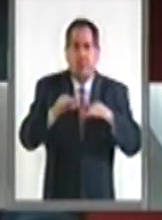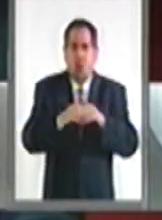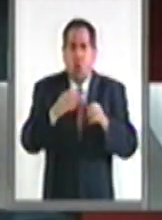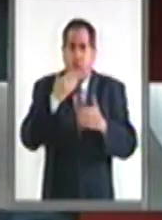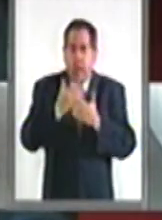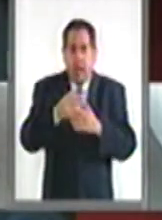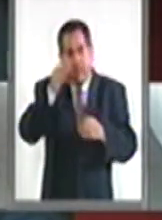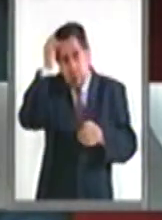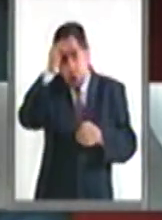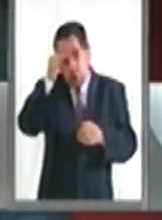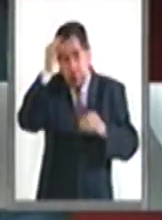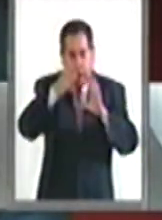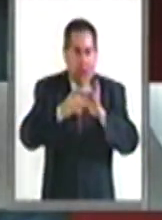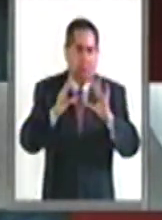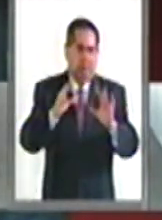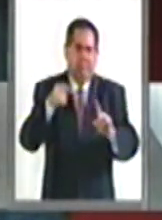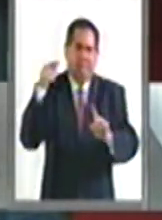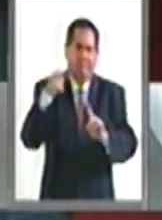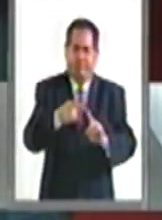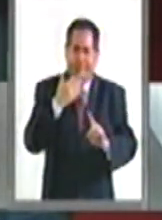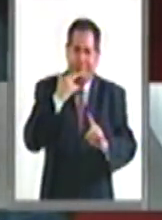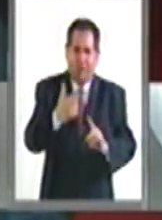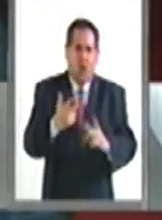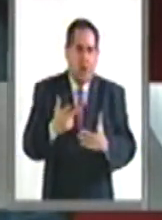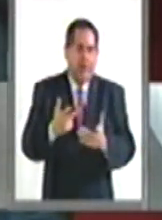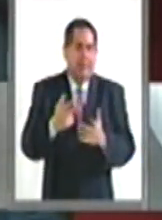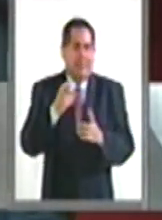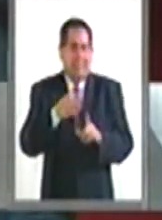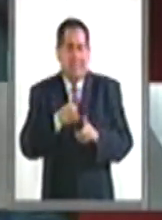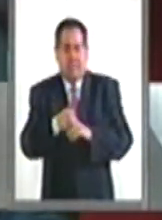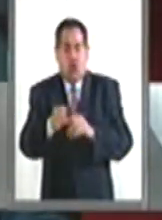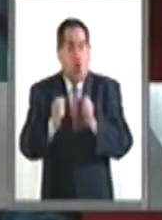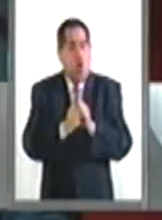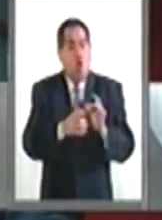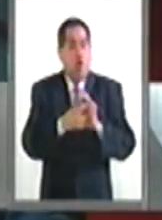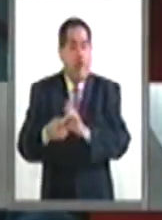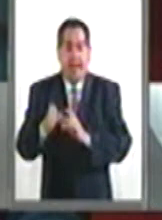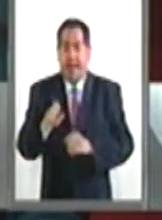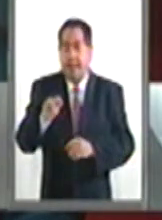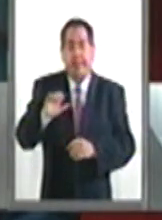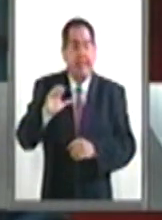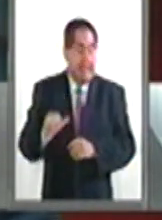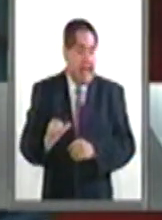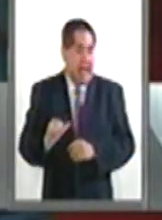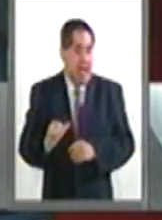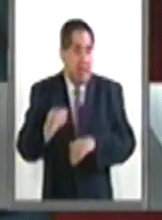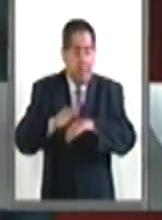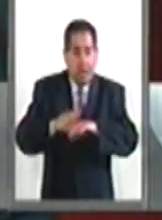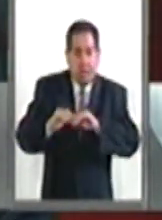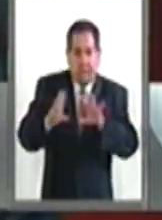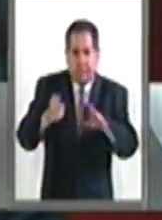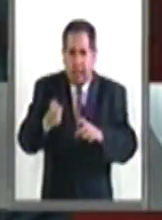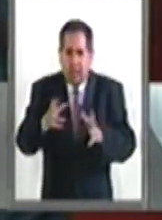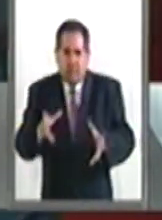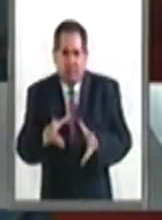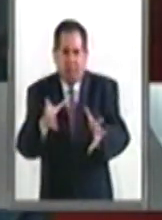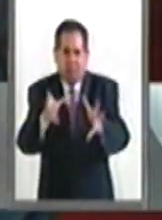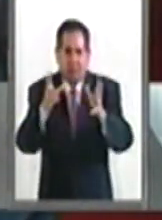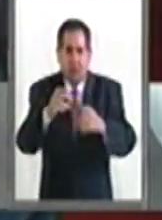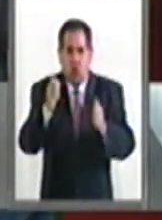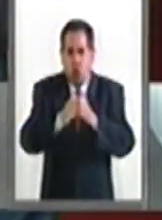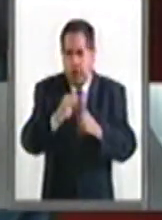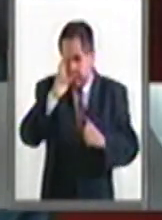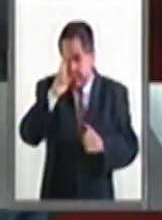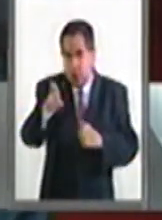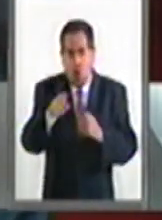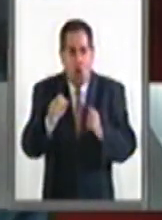una enseñanza filosófica, a través de un eje paralelo a la ética, asegurar esta promoción, el